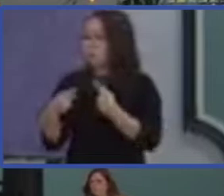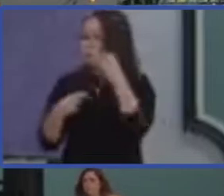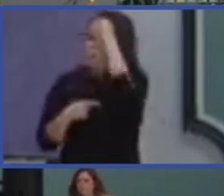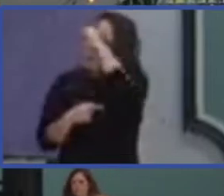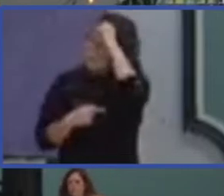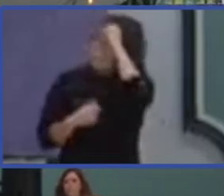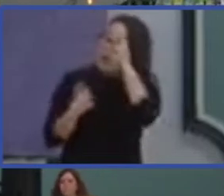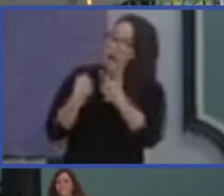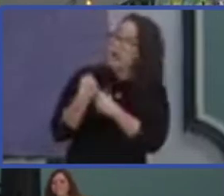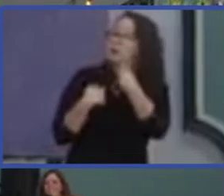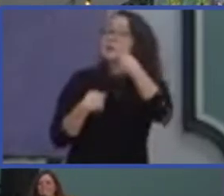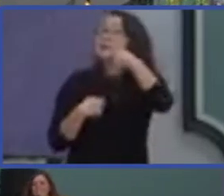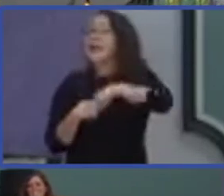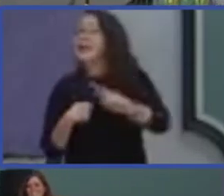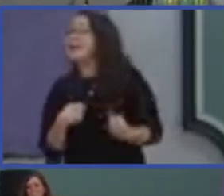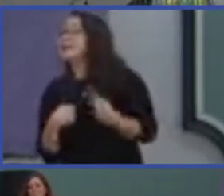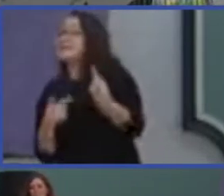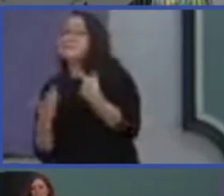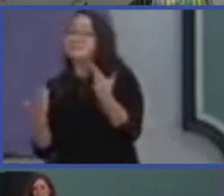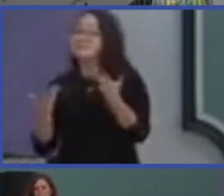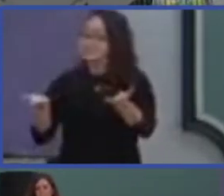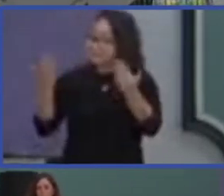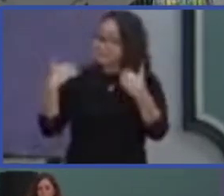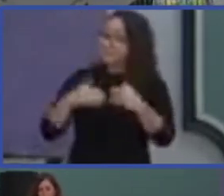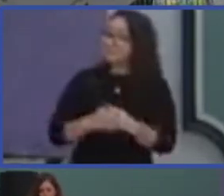el infinito adelante Bruno